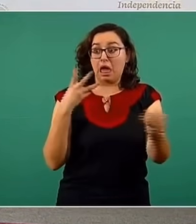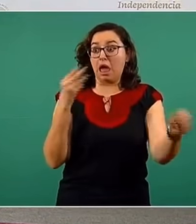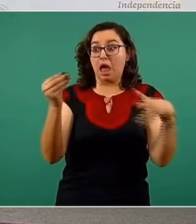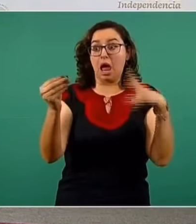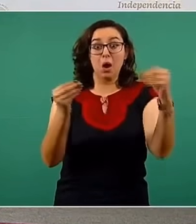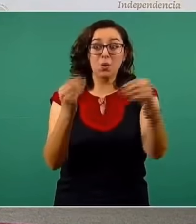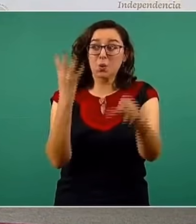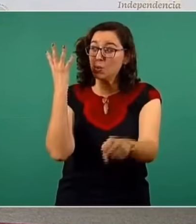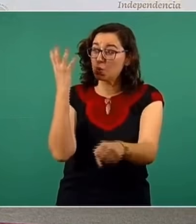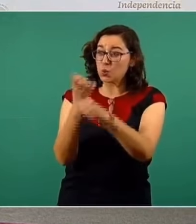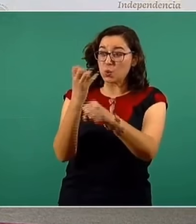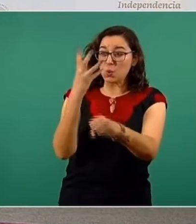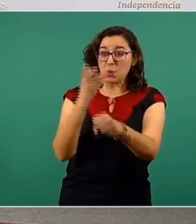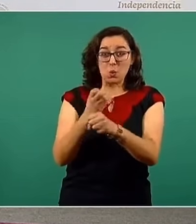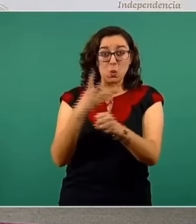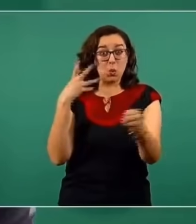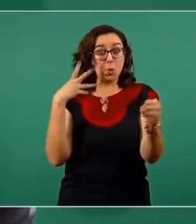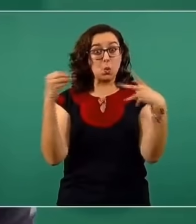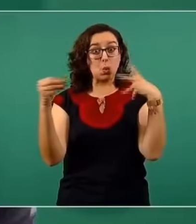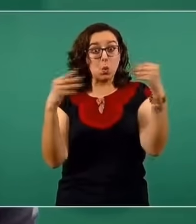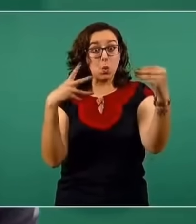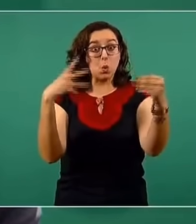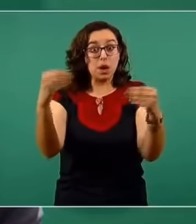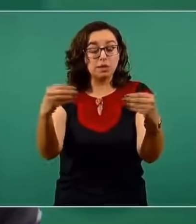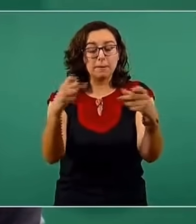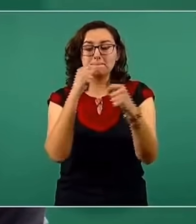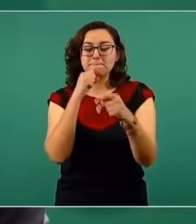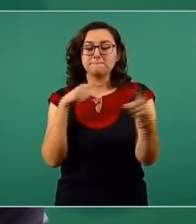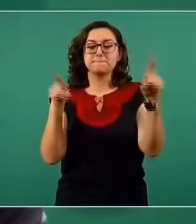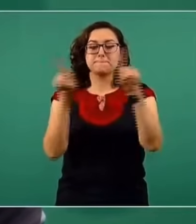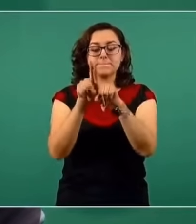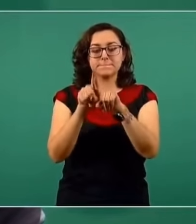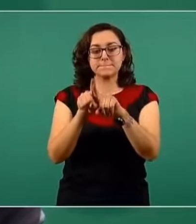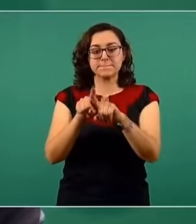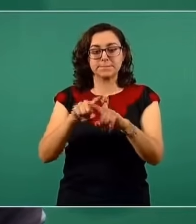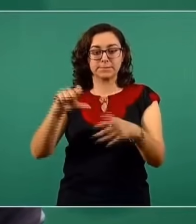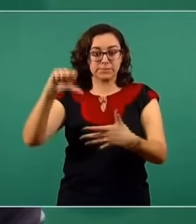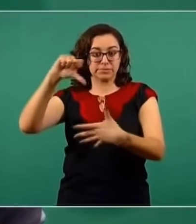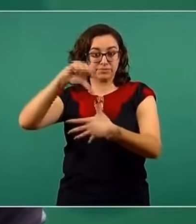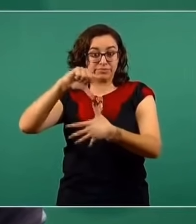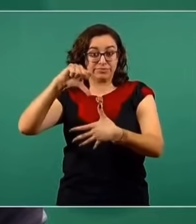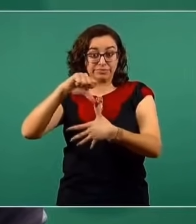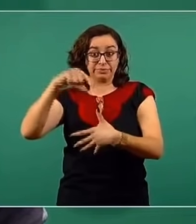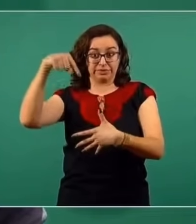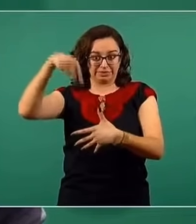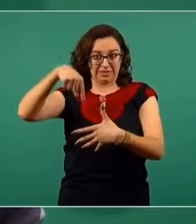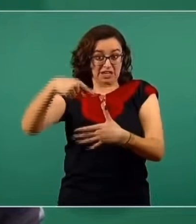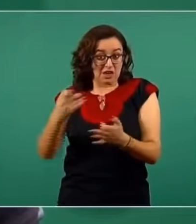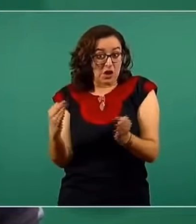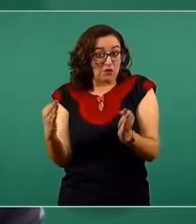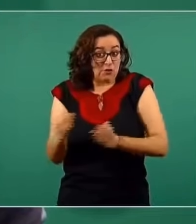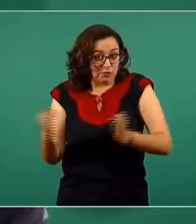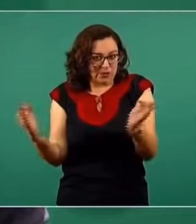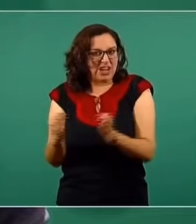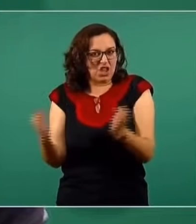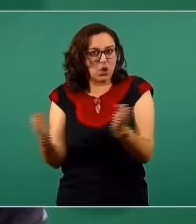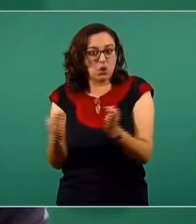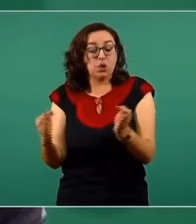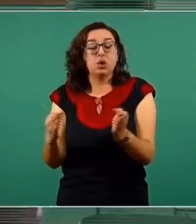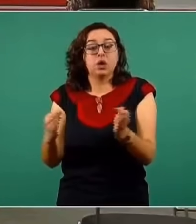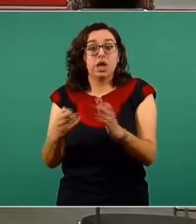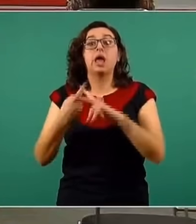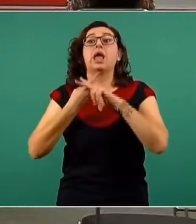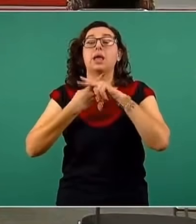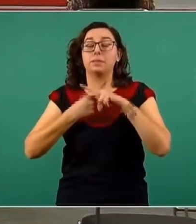Ahora mismo en la región de América del Sur, que están en otoño, casi invierno, vemos que hay una